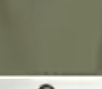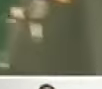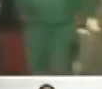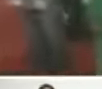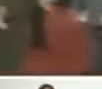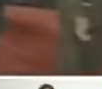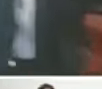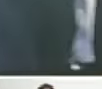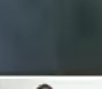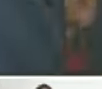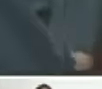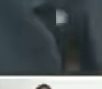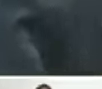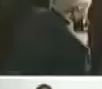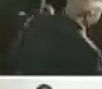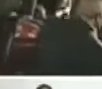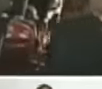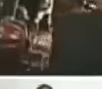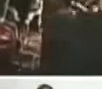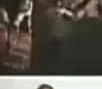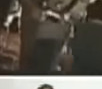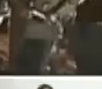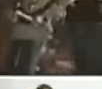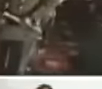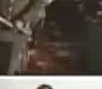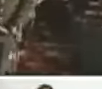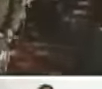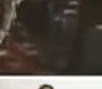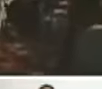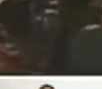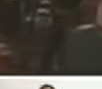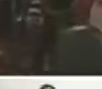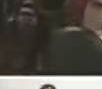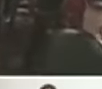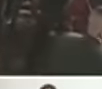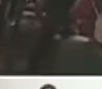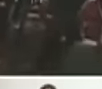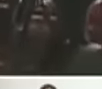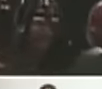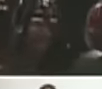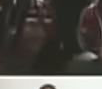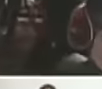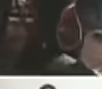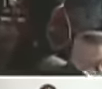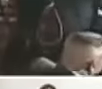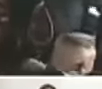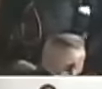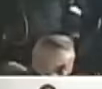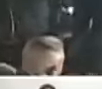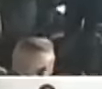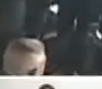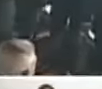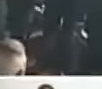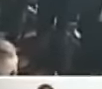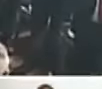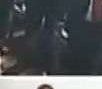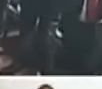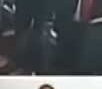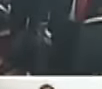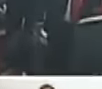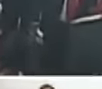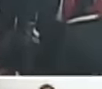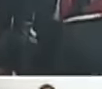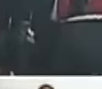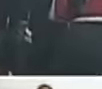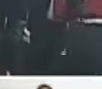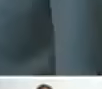comandante en jefe de la Fuerza Armada Nacional Bolivariana, sancionada el pasado 21 de marzo acá en estos espacios de la Asamblea Nacional, y